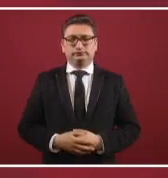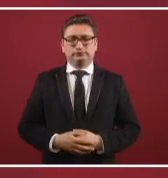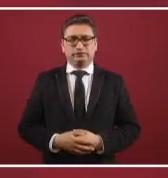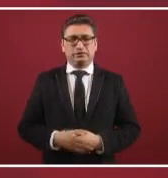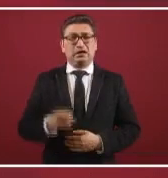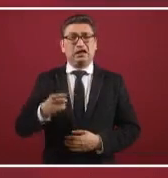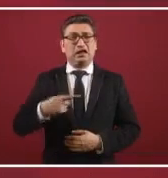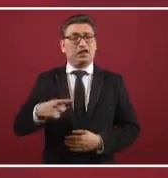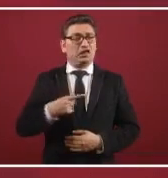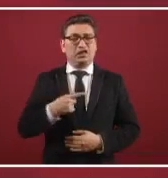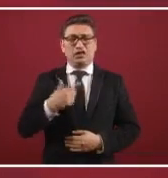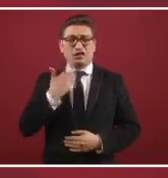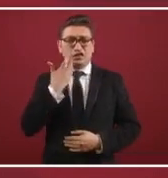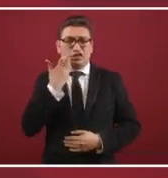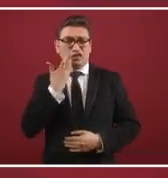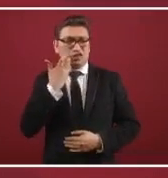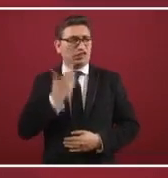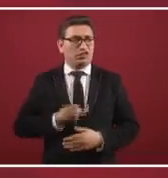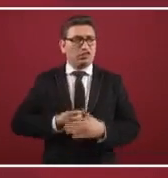incorruptibles,